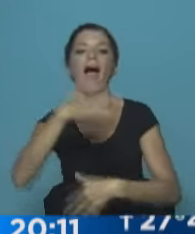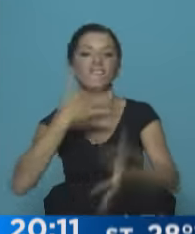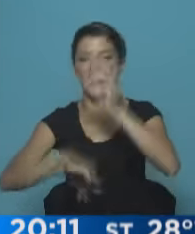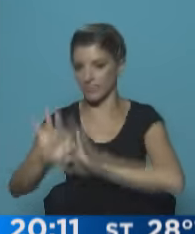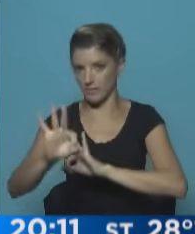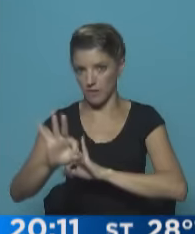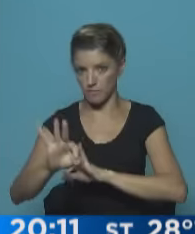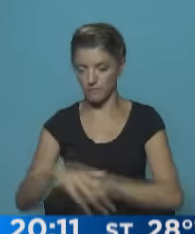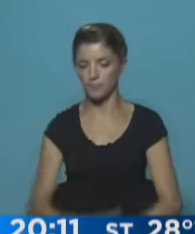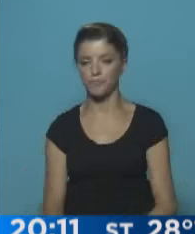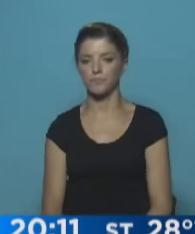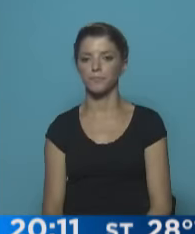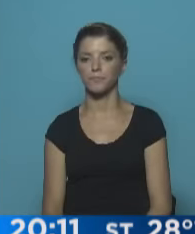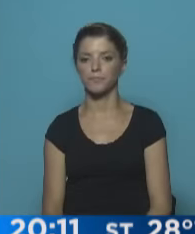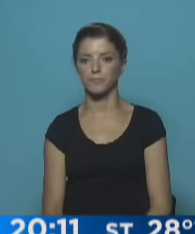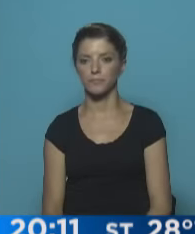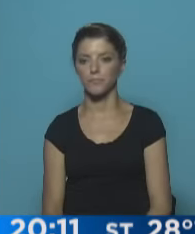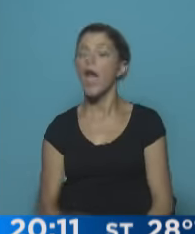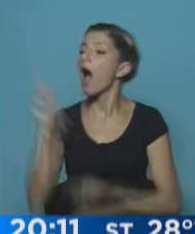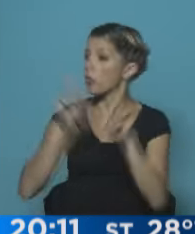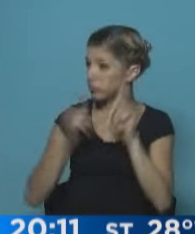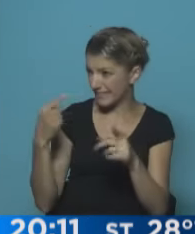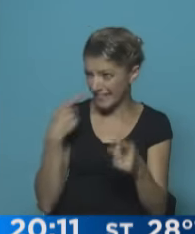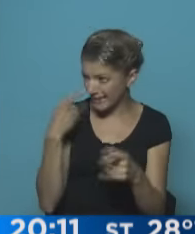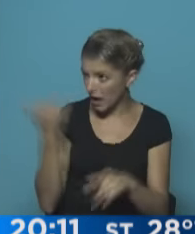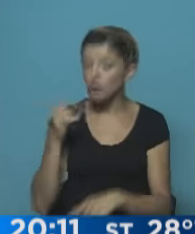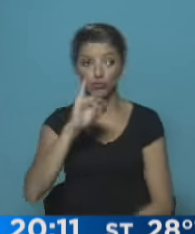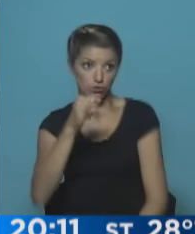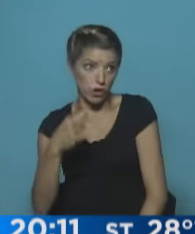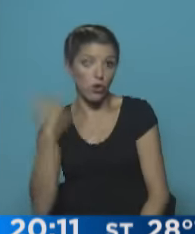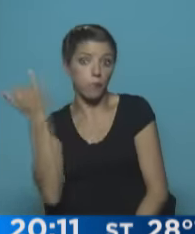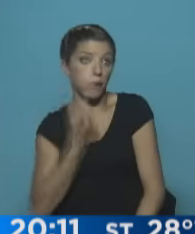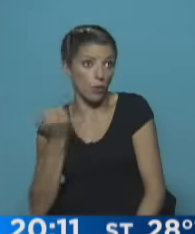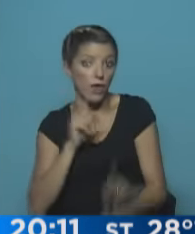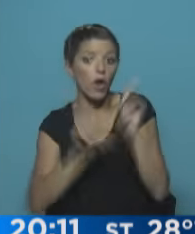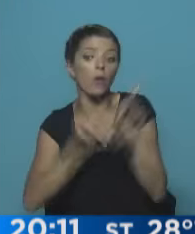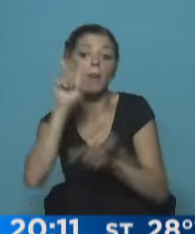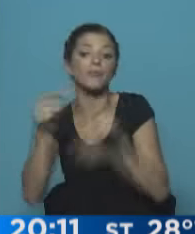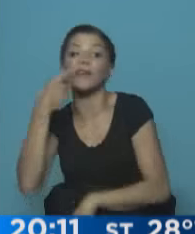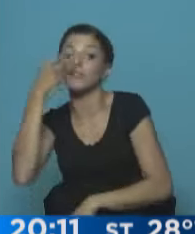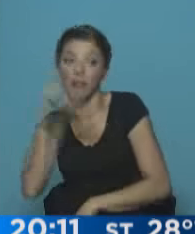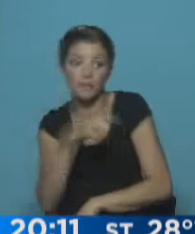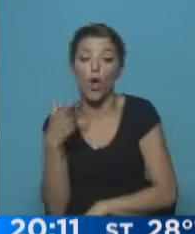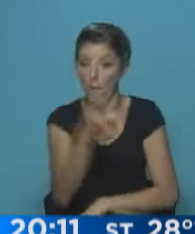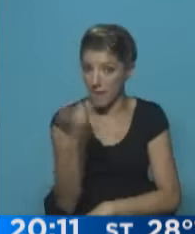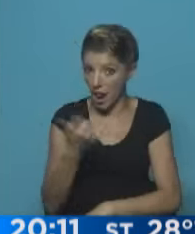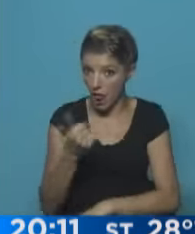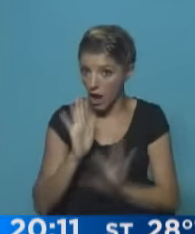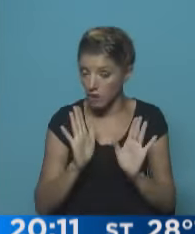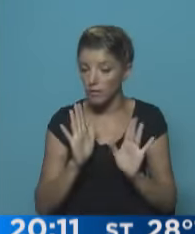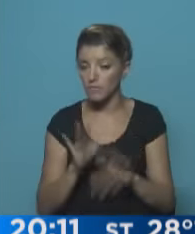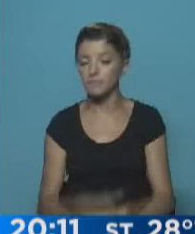la compañía di dijeron que tienen interesados en firme